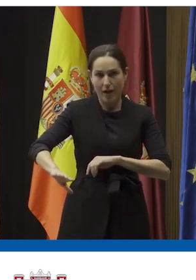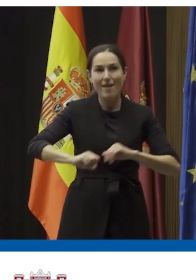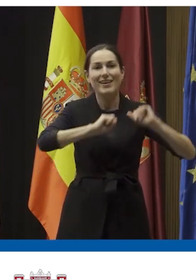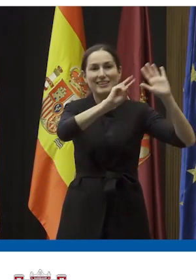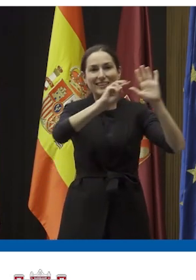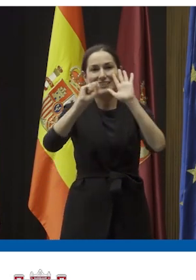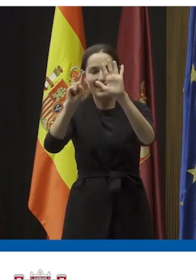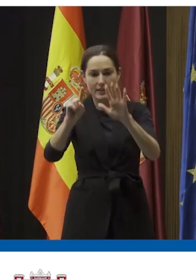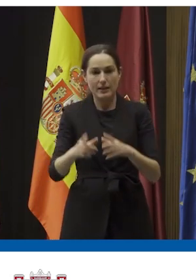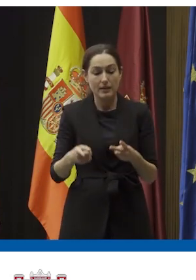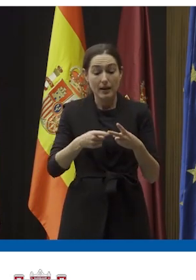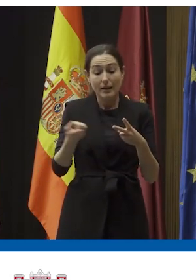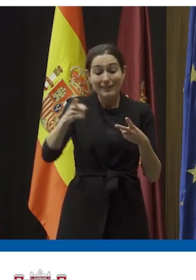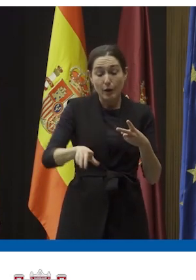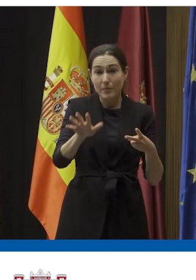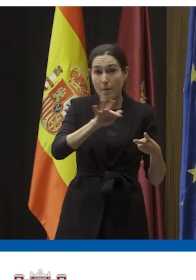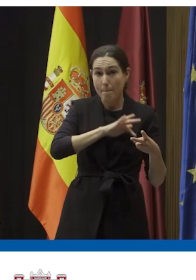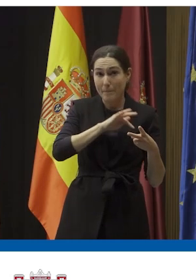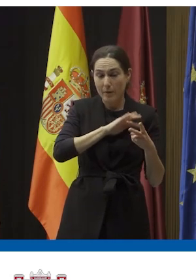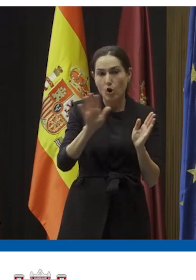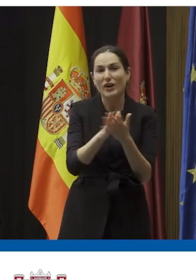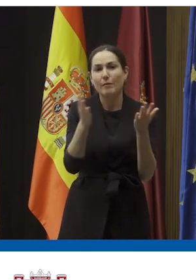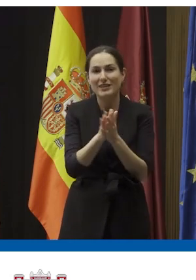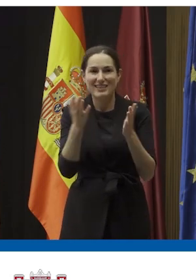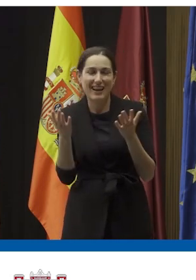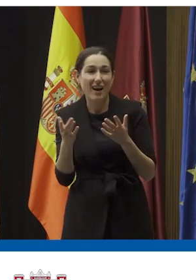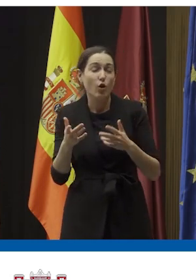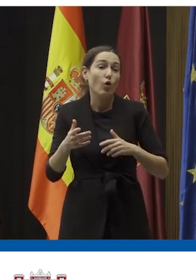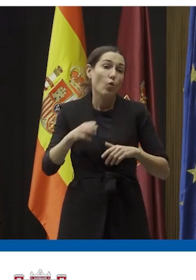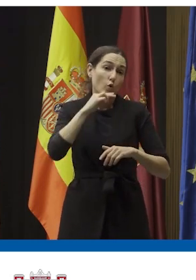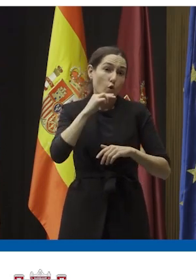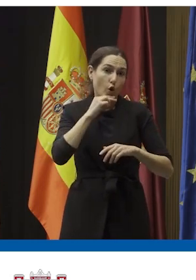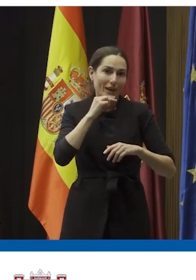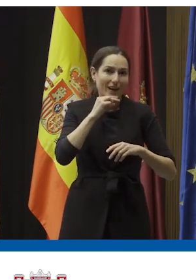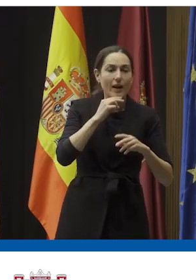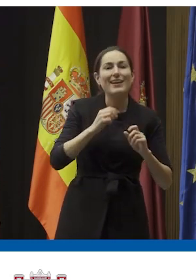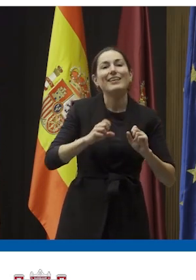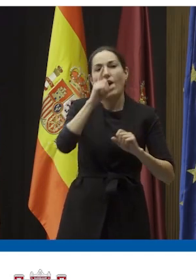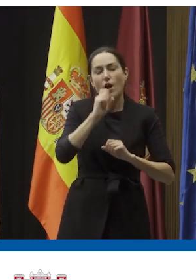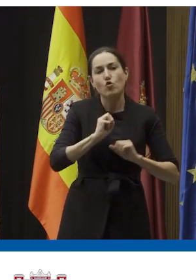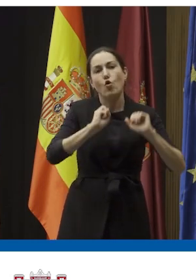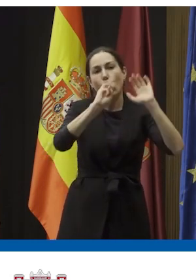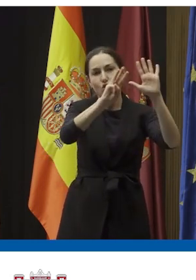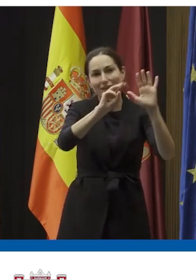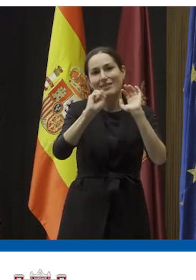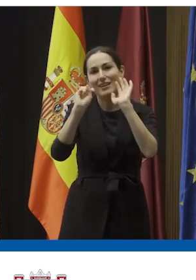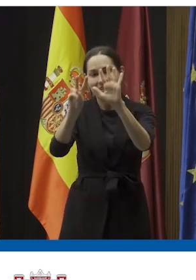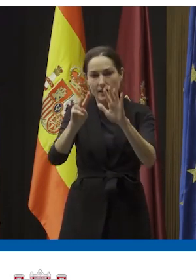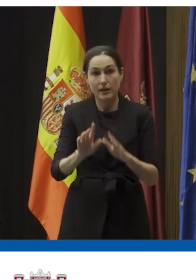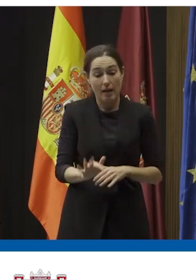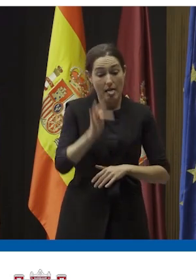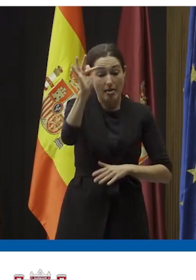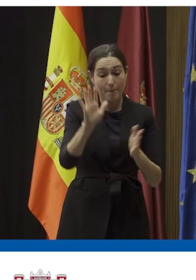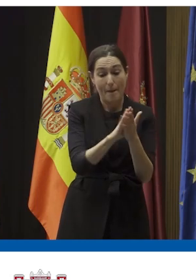premio anual de la revista Actas Urológicas Españolas en 1987. Es autor de 3 libros